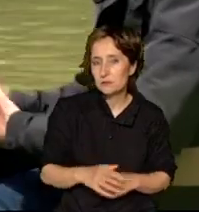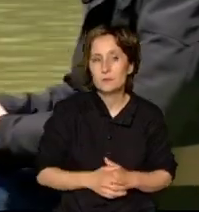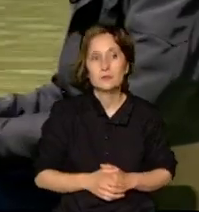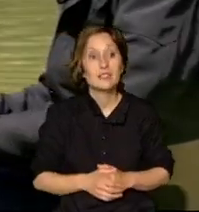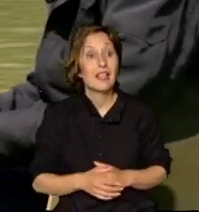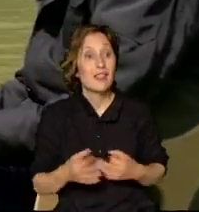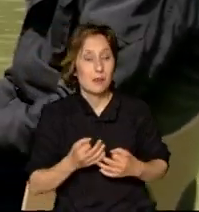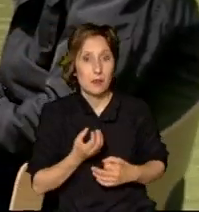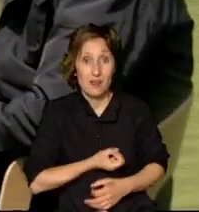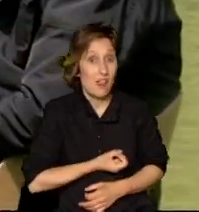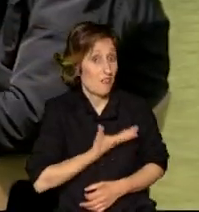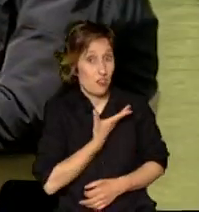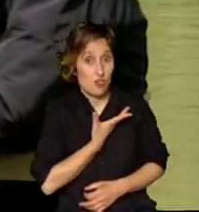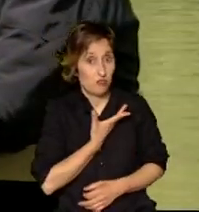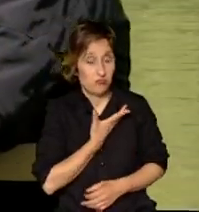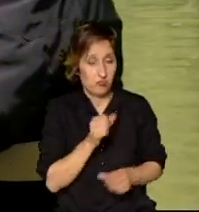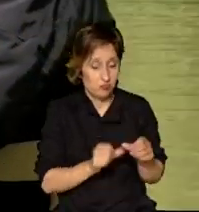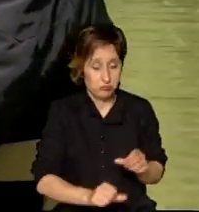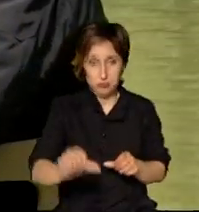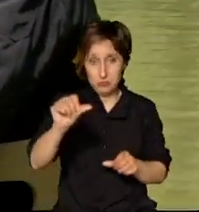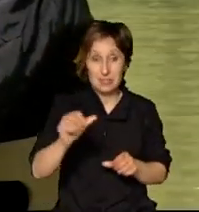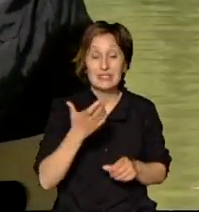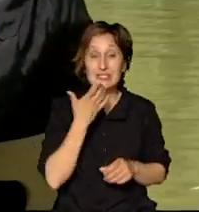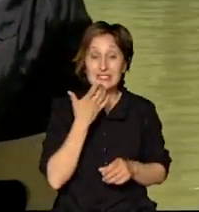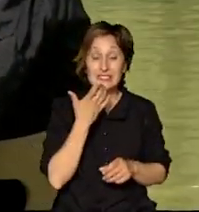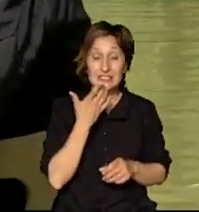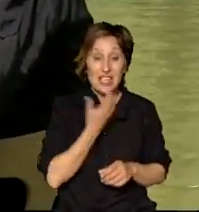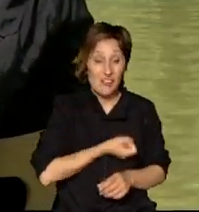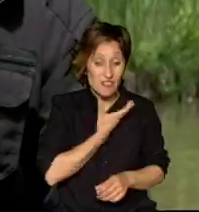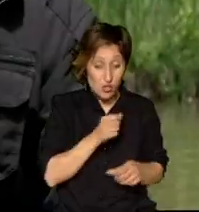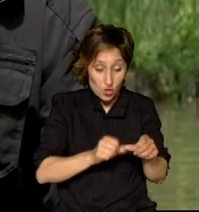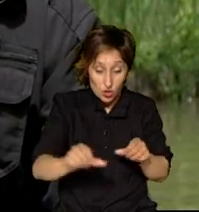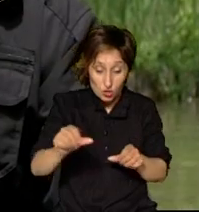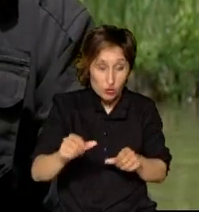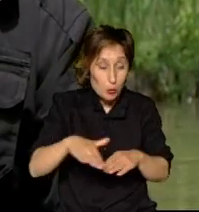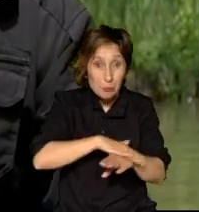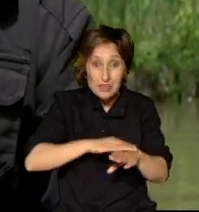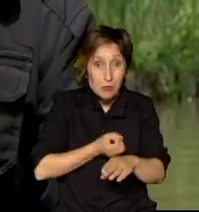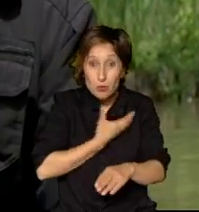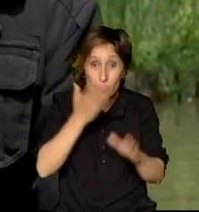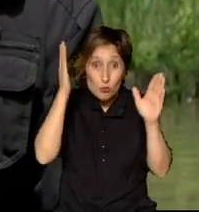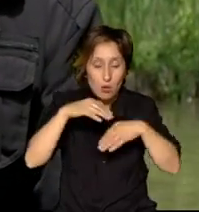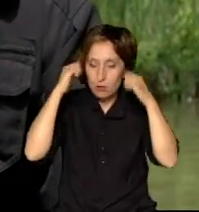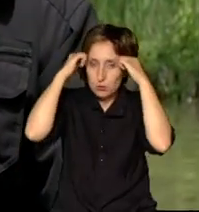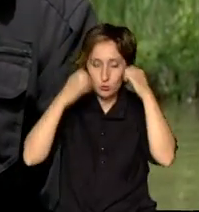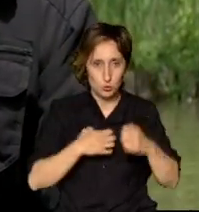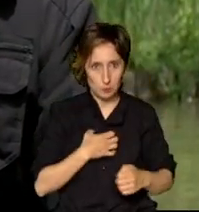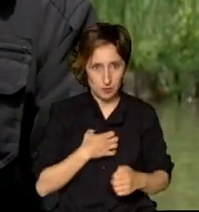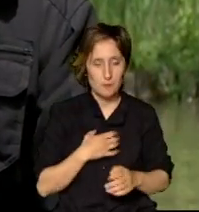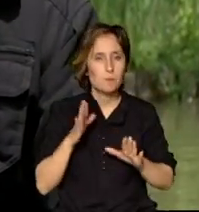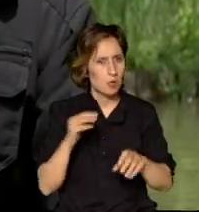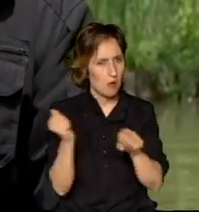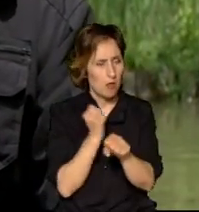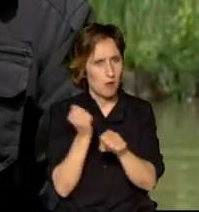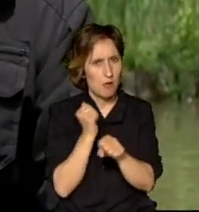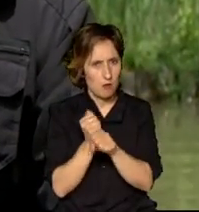tiene que nacer de una afición, es decir, no puedes estudiar física si no tienes una mínima vocación, pero desde luego hay que